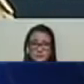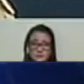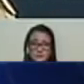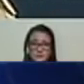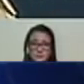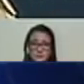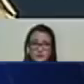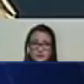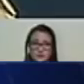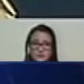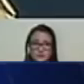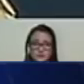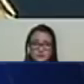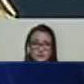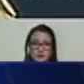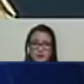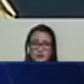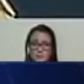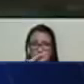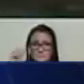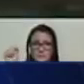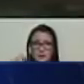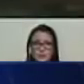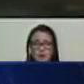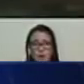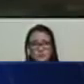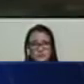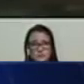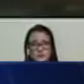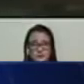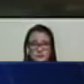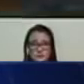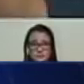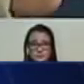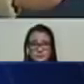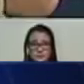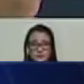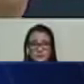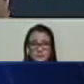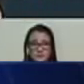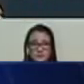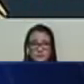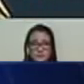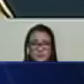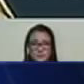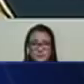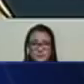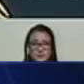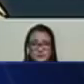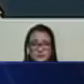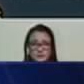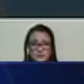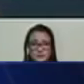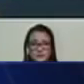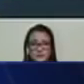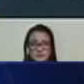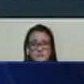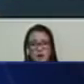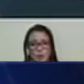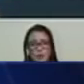partido Avanzada Progresista, que es el partido del señor Henry Falcón, con una dama a las 11 de la mañana